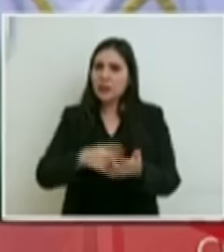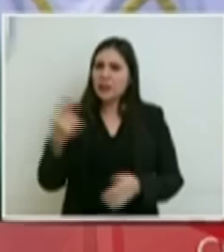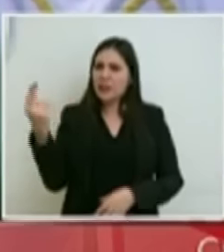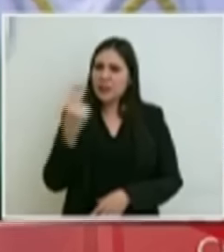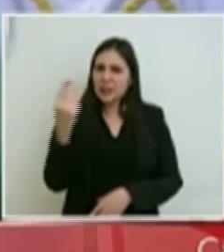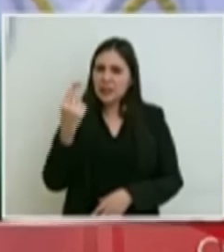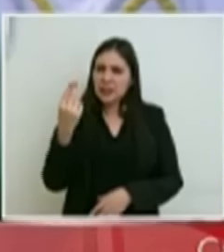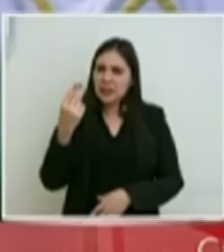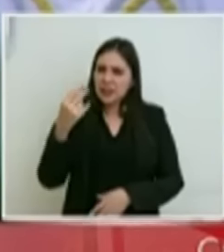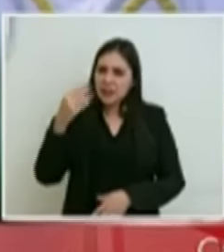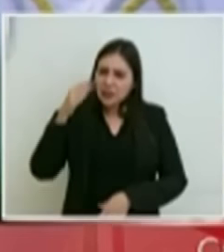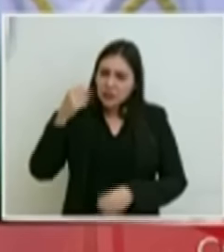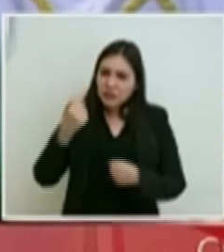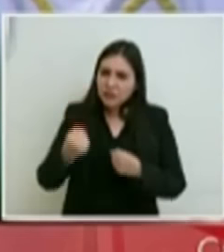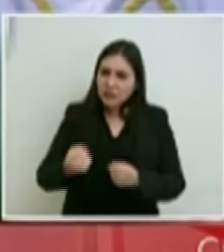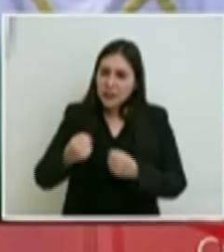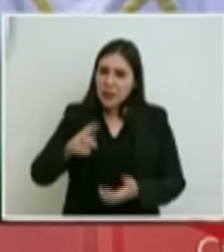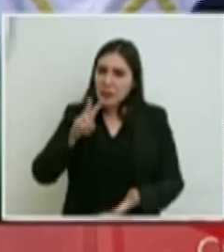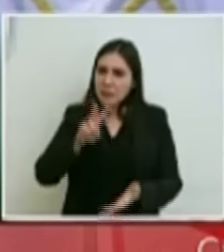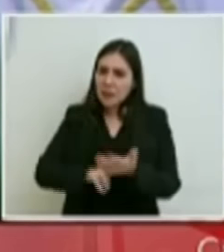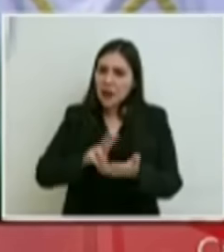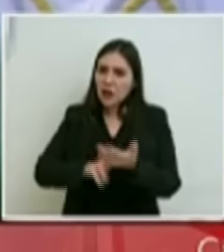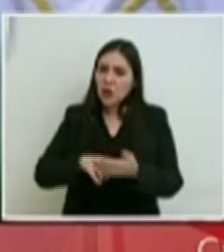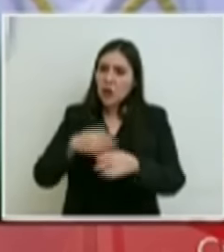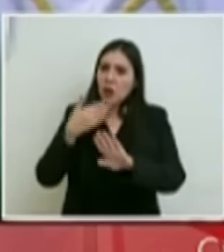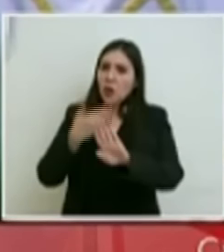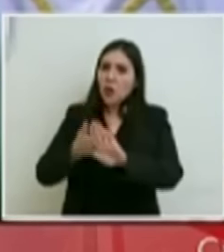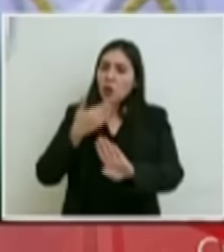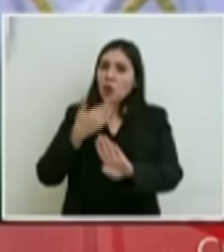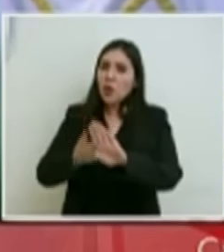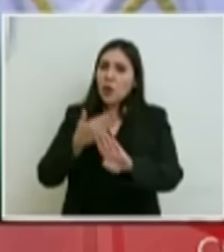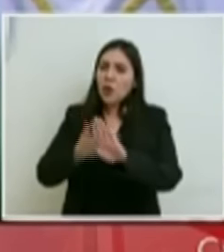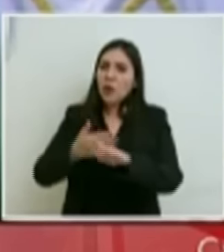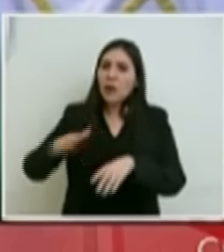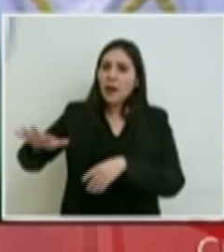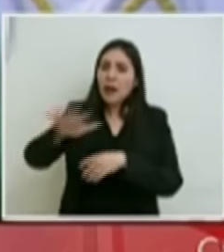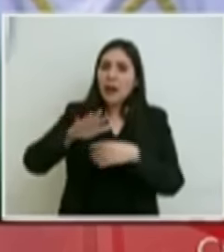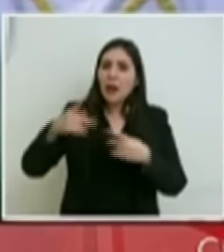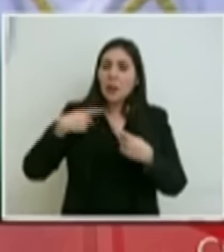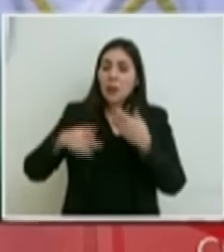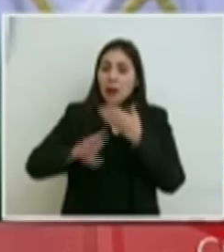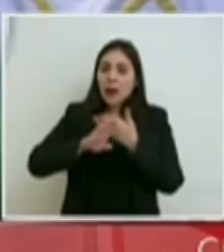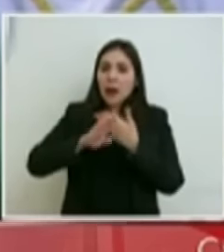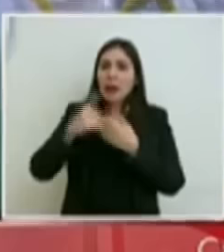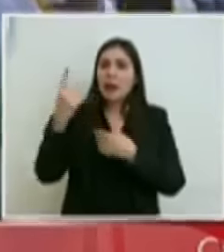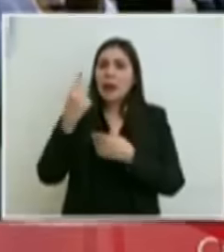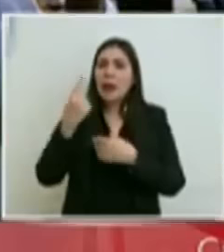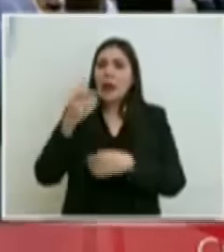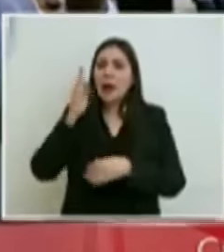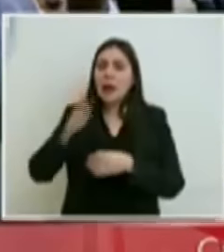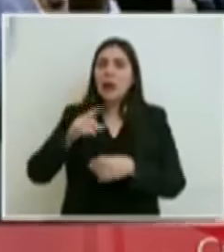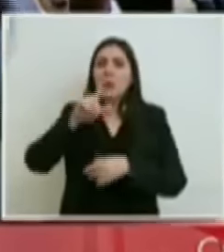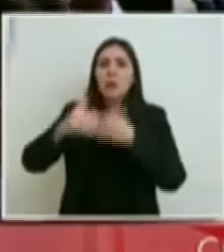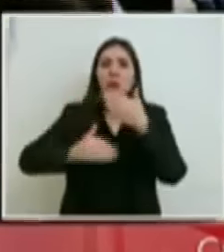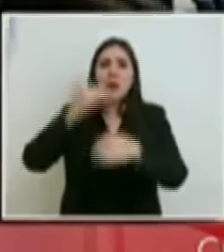valor para ir en contra de la corriente que montarse en ella. El tiempo dirá.